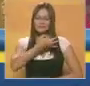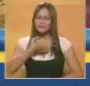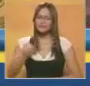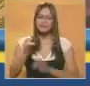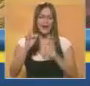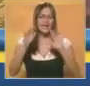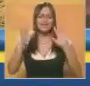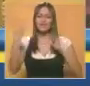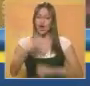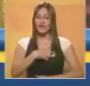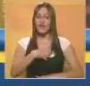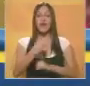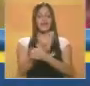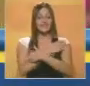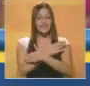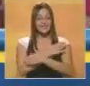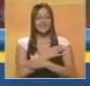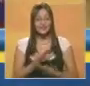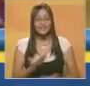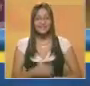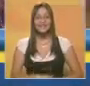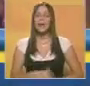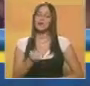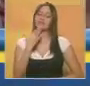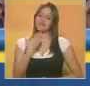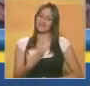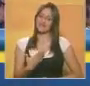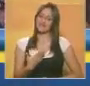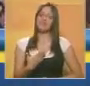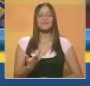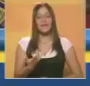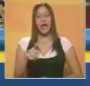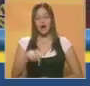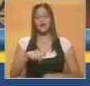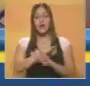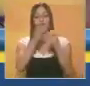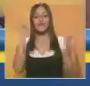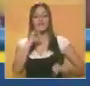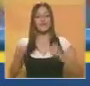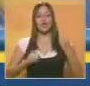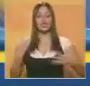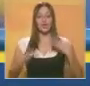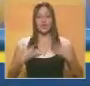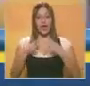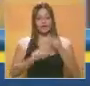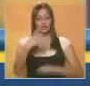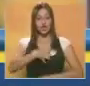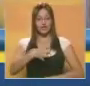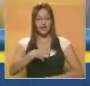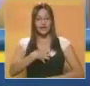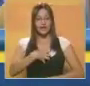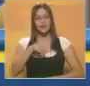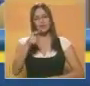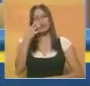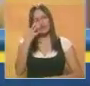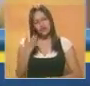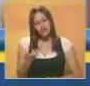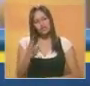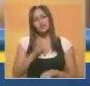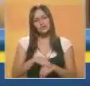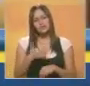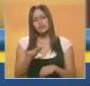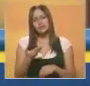maravillosa novela. Felicidades. Muchas gracias, mija. Bueno, estamos muy contentos de haber hecho esta novela, pero a la vez un poquito triste